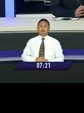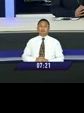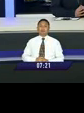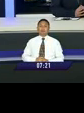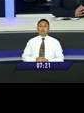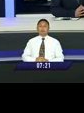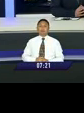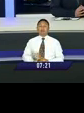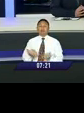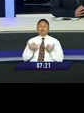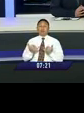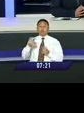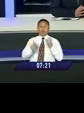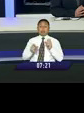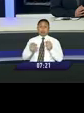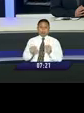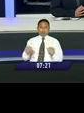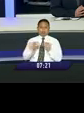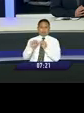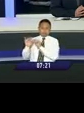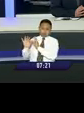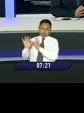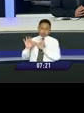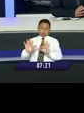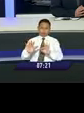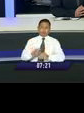registró mayor presencia de ciudadanos.